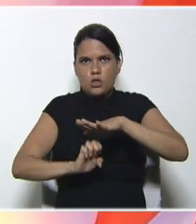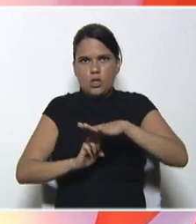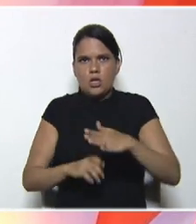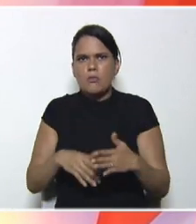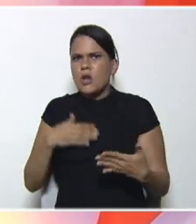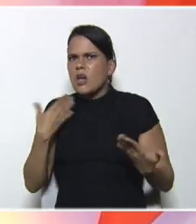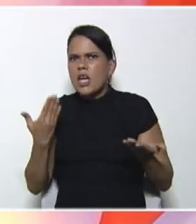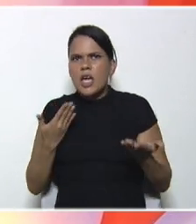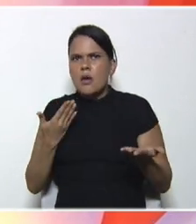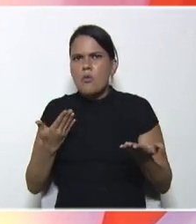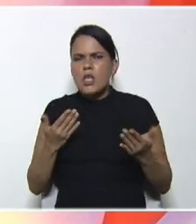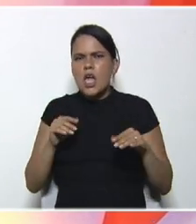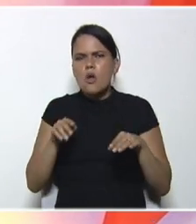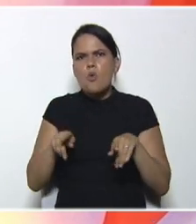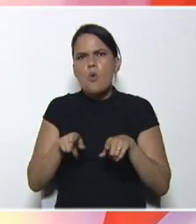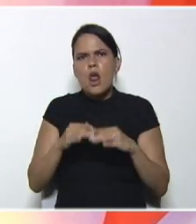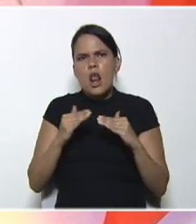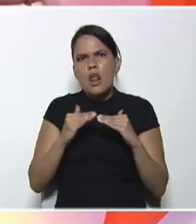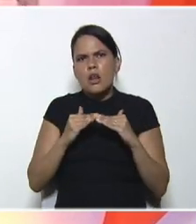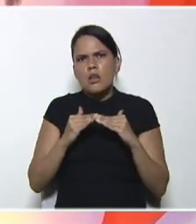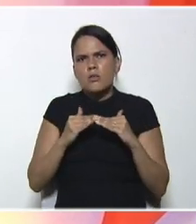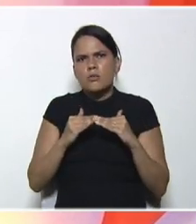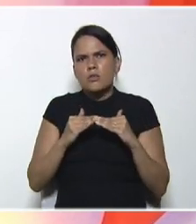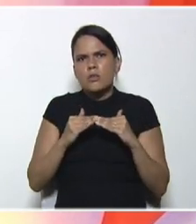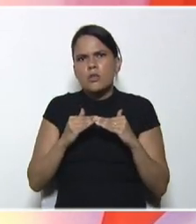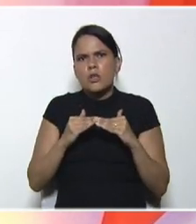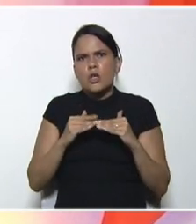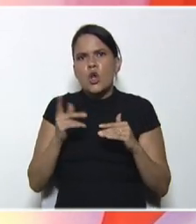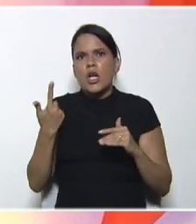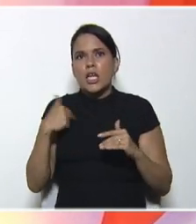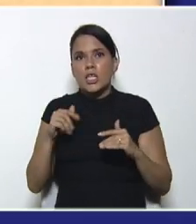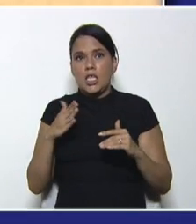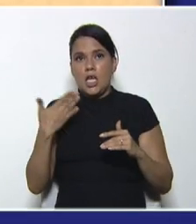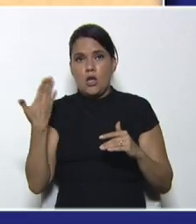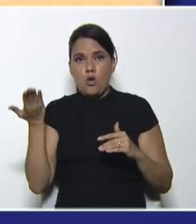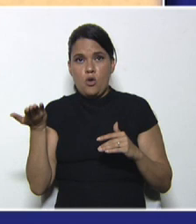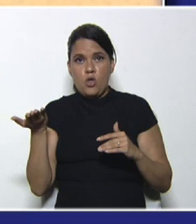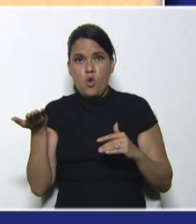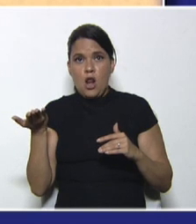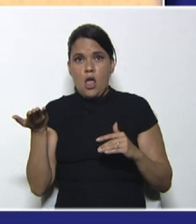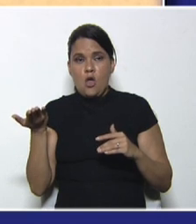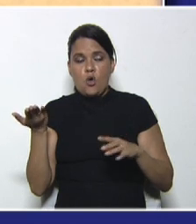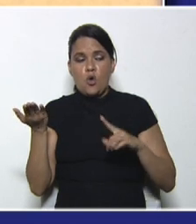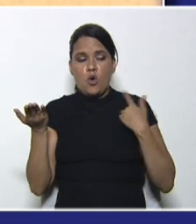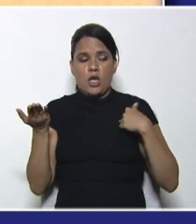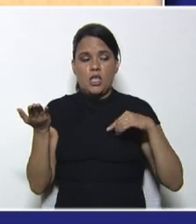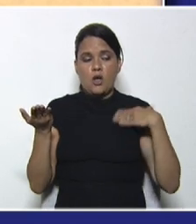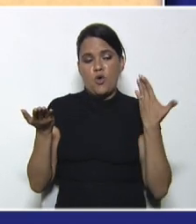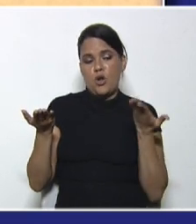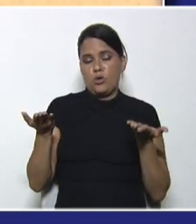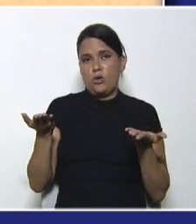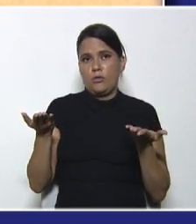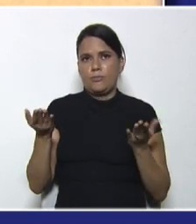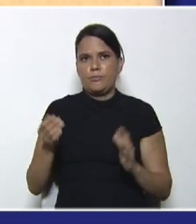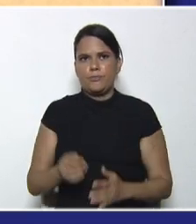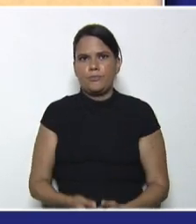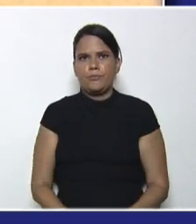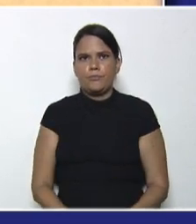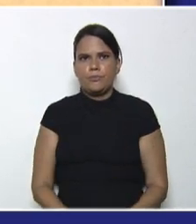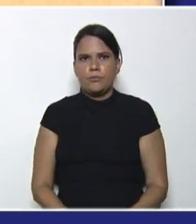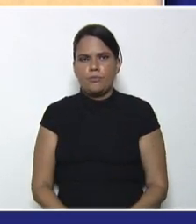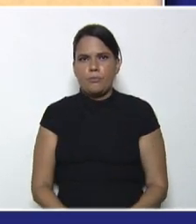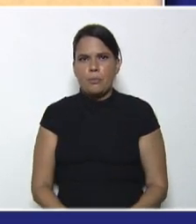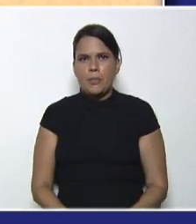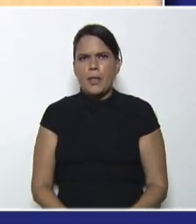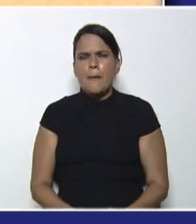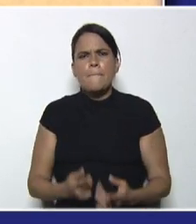voy a igualar? La cantidad de moles que tengo en los reactivos con respecto a la cantidad de moles que tengo en mis productos. Pero